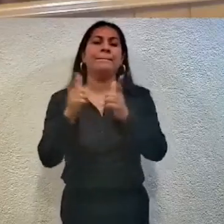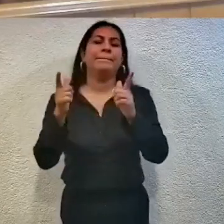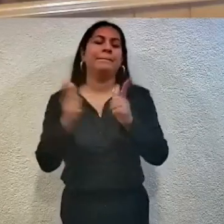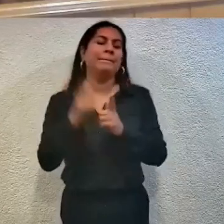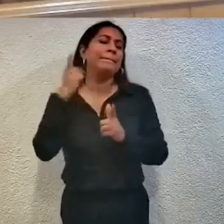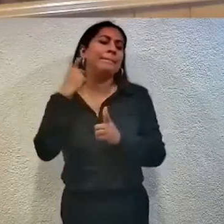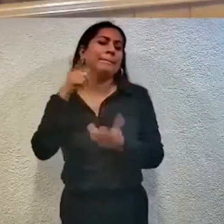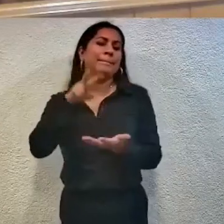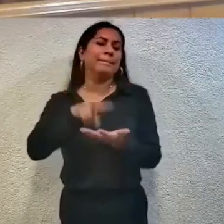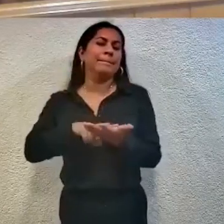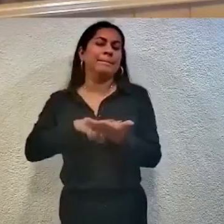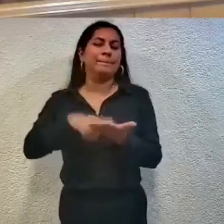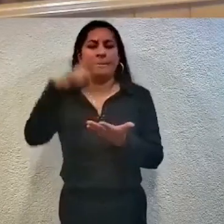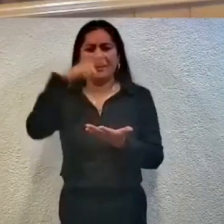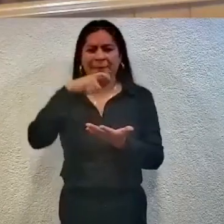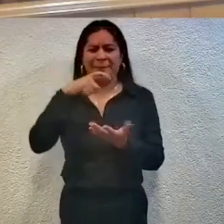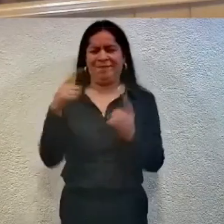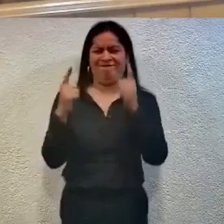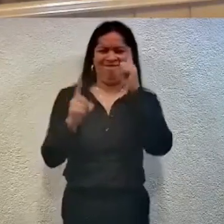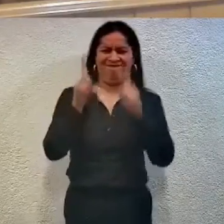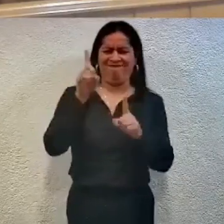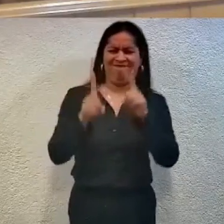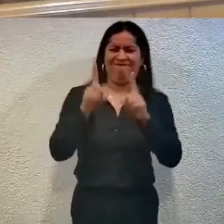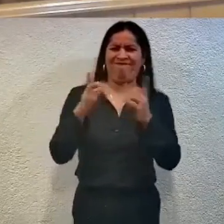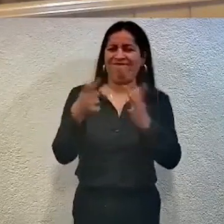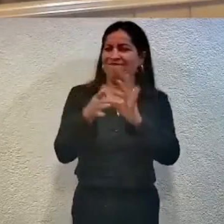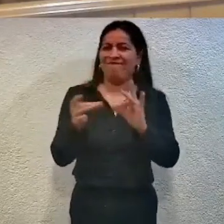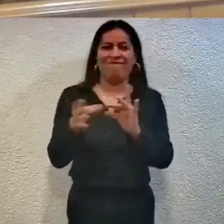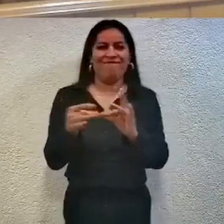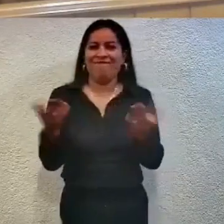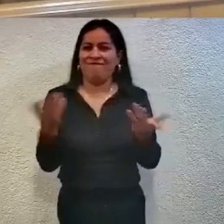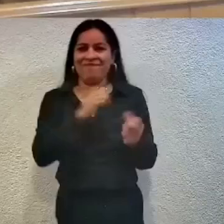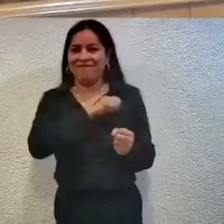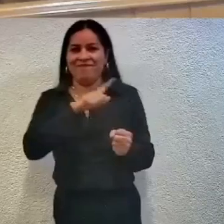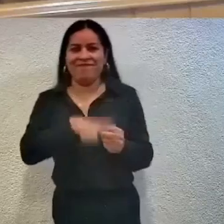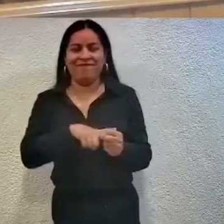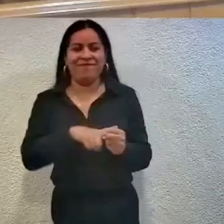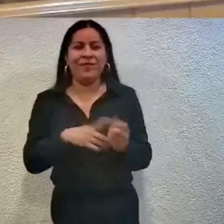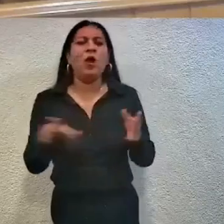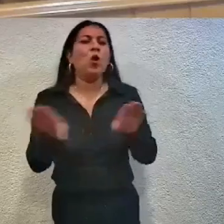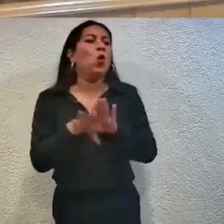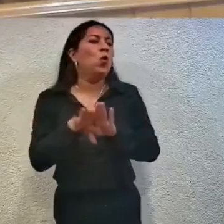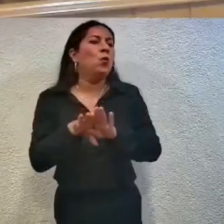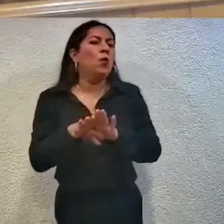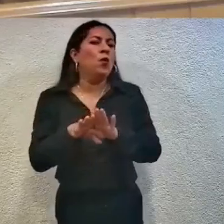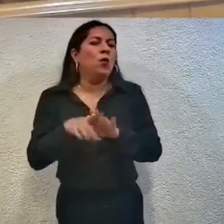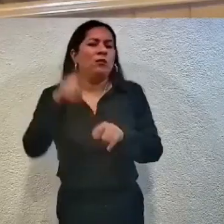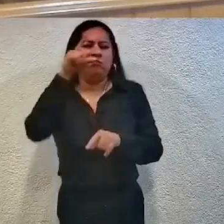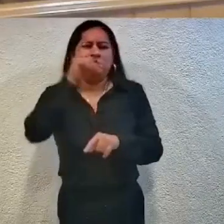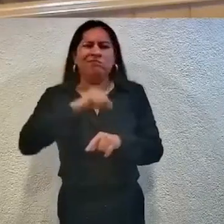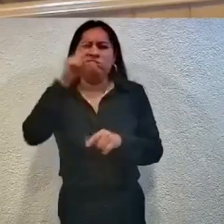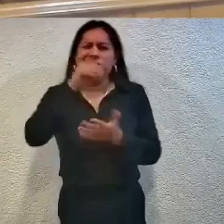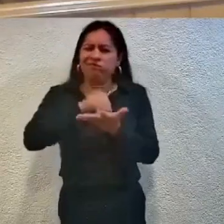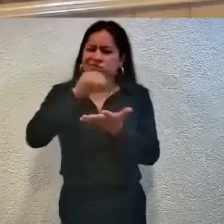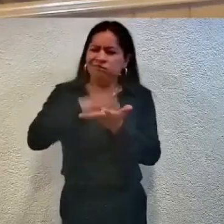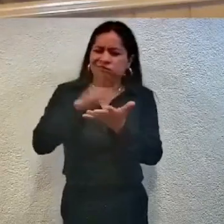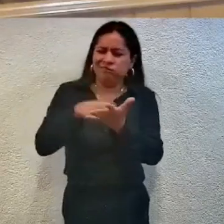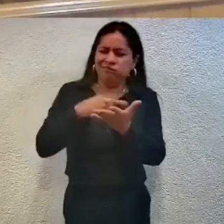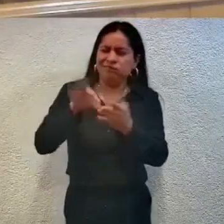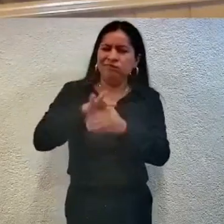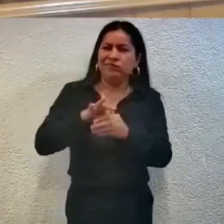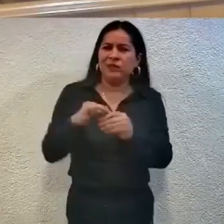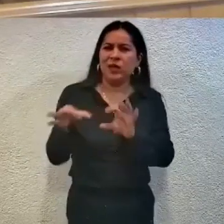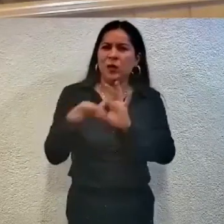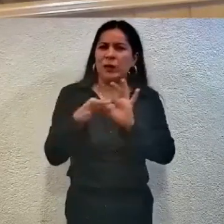es genérico e impreciso, puesto que no indica de manera particular cómo fueron erróneamente asentados los votos,